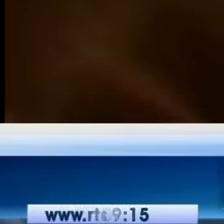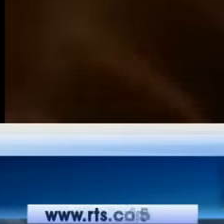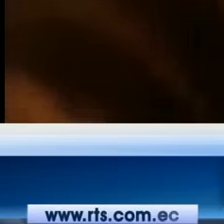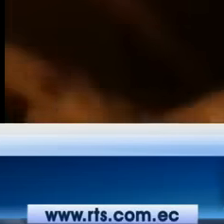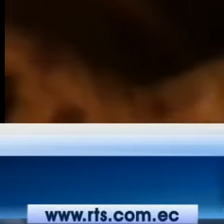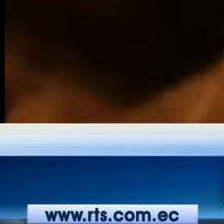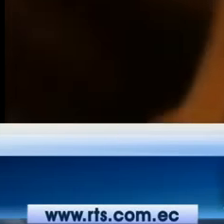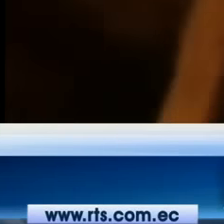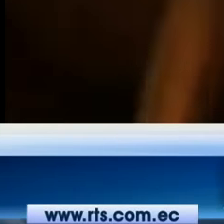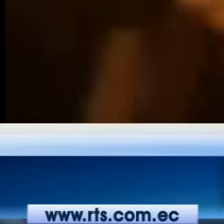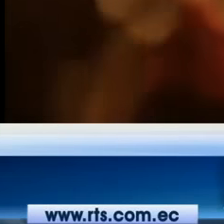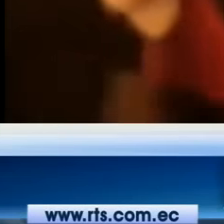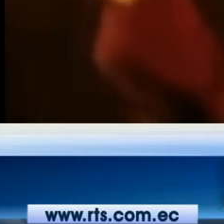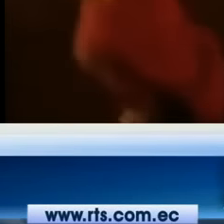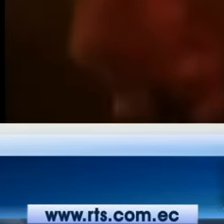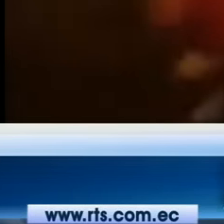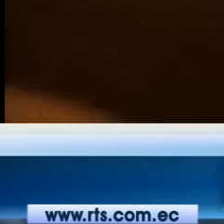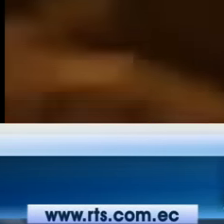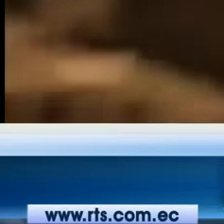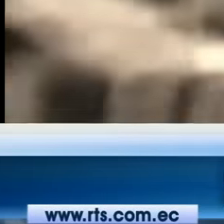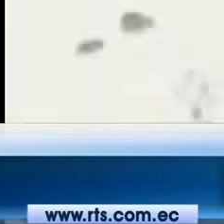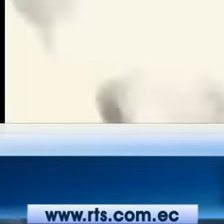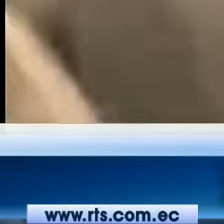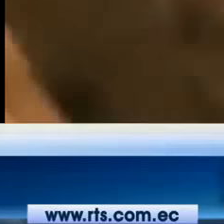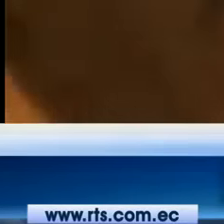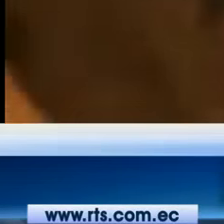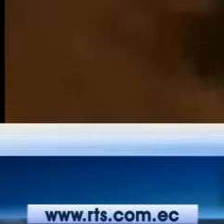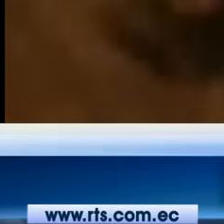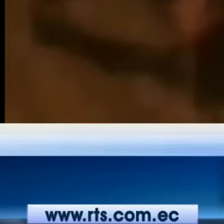a una pasajera que estaba en el puesto del copiloto.